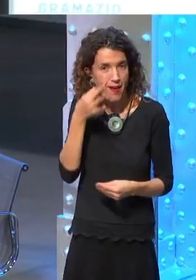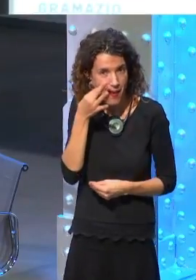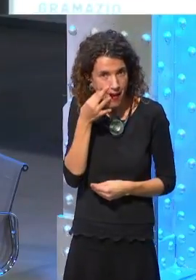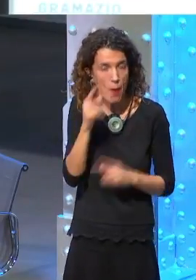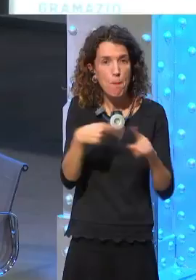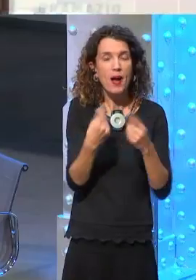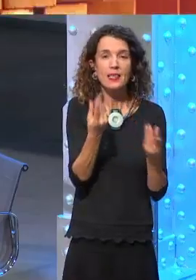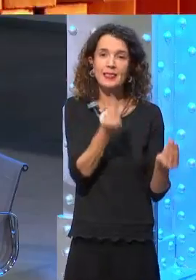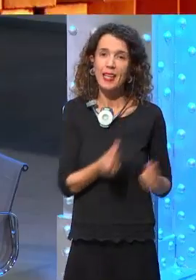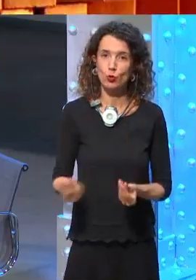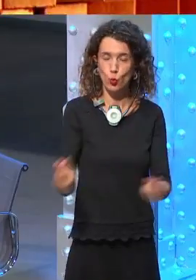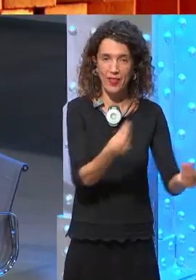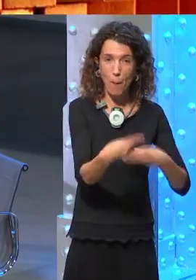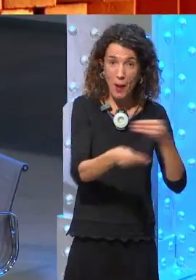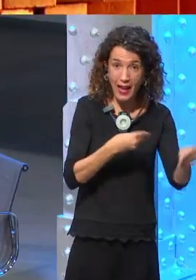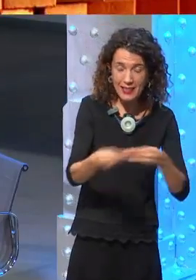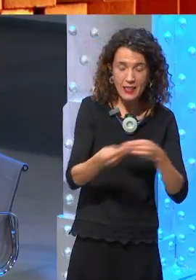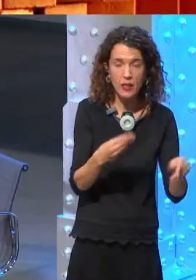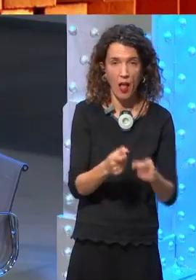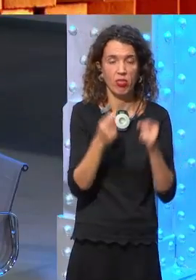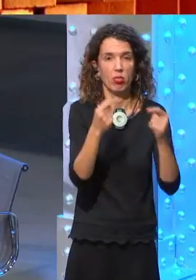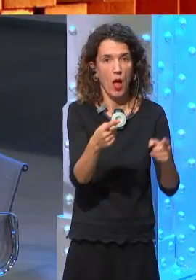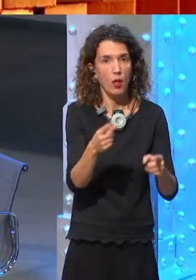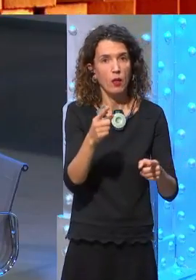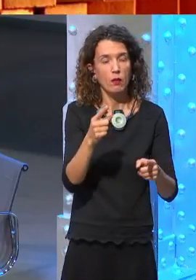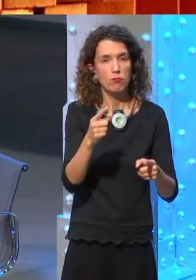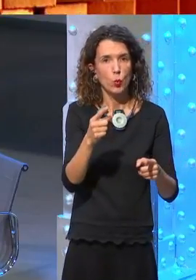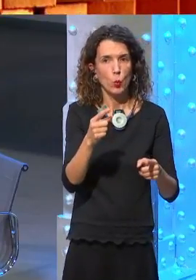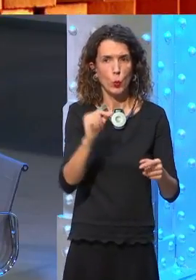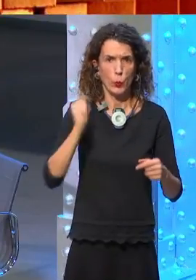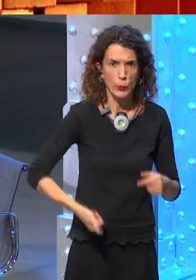y una sensualidad, materialidad que queda enriquecida